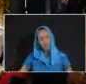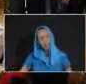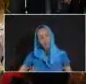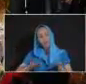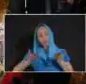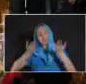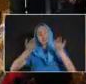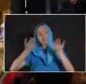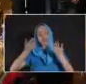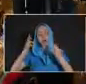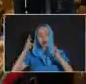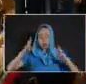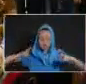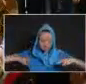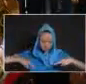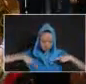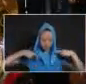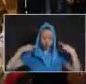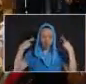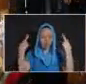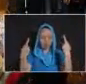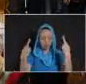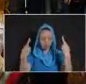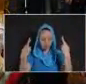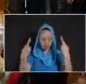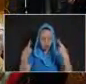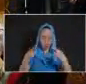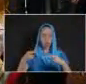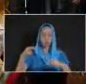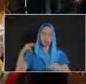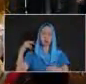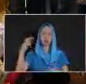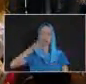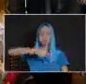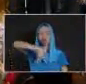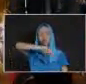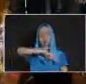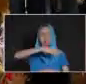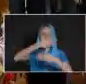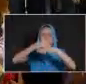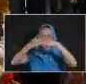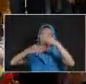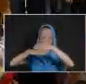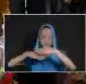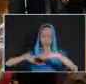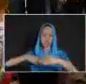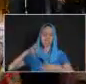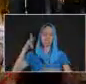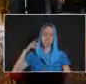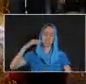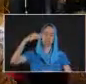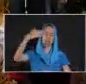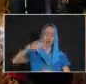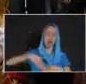restaurador, un espíritu restaurador. Se ha restaurado nuestro muro, Señor, y antemuro.